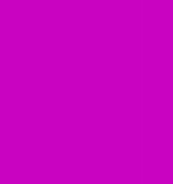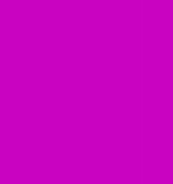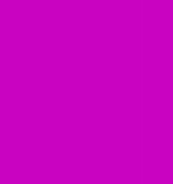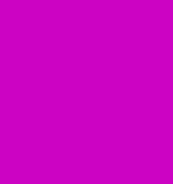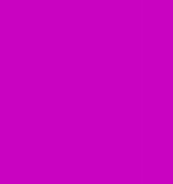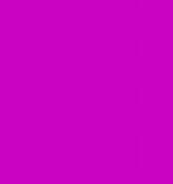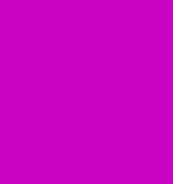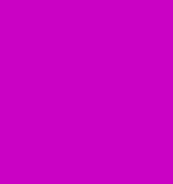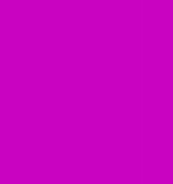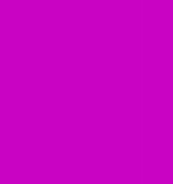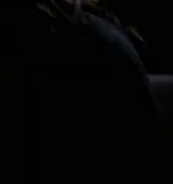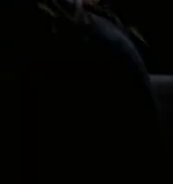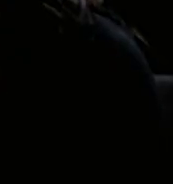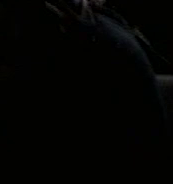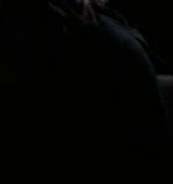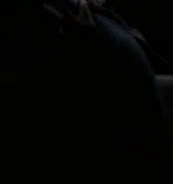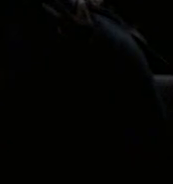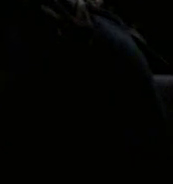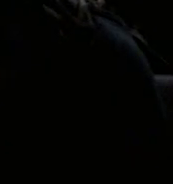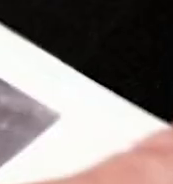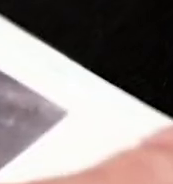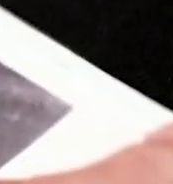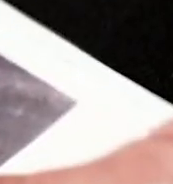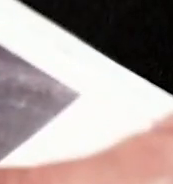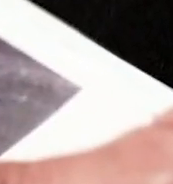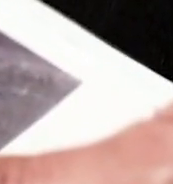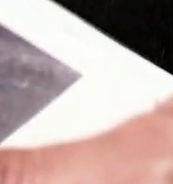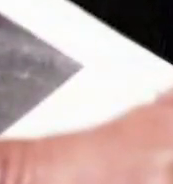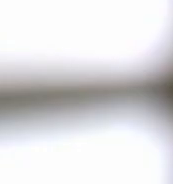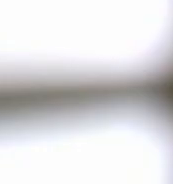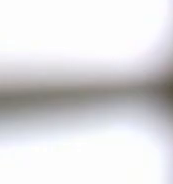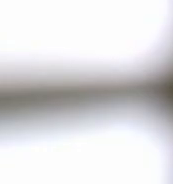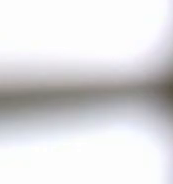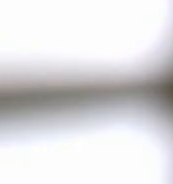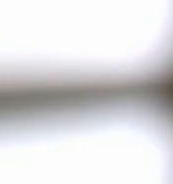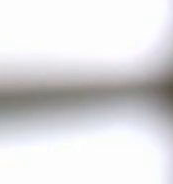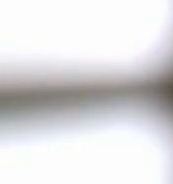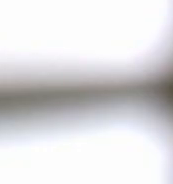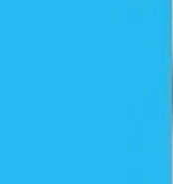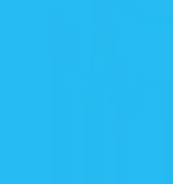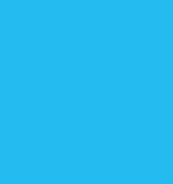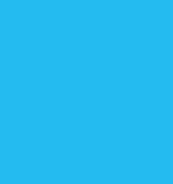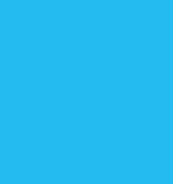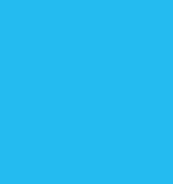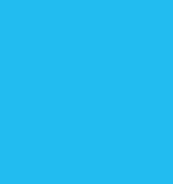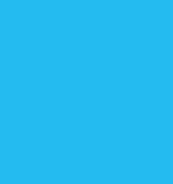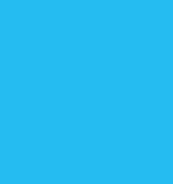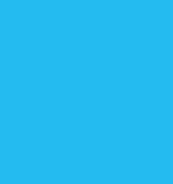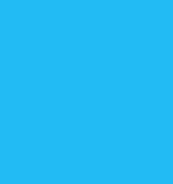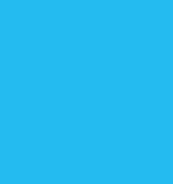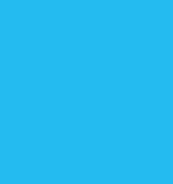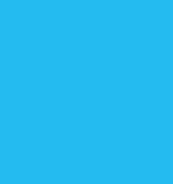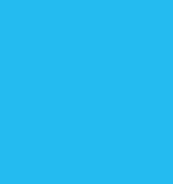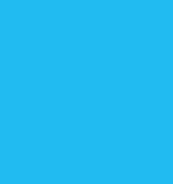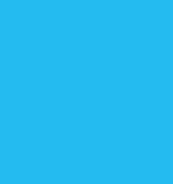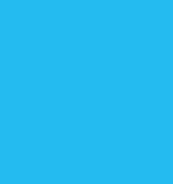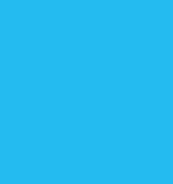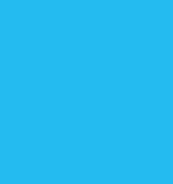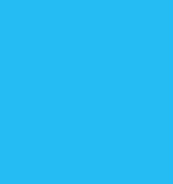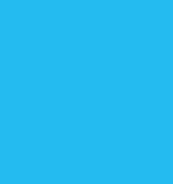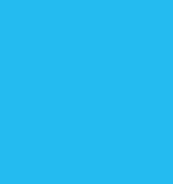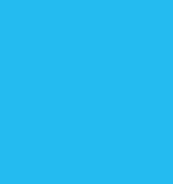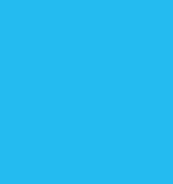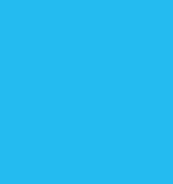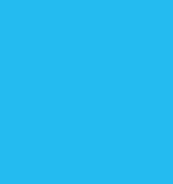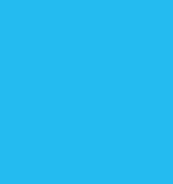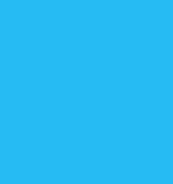Revelada, donde se presentan mujeres que fueron víctimas de la injusticia y de la violencia. A la 1:30 de la tarde, La Ocarina de Cuesta